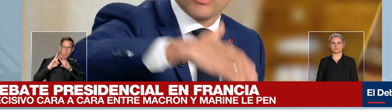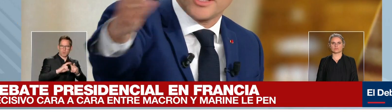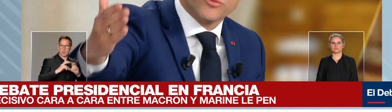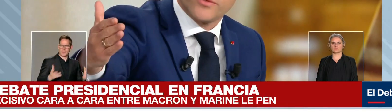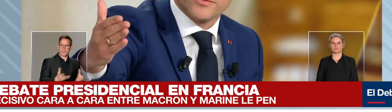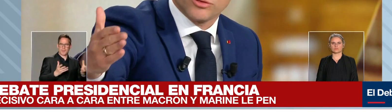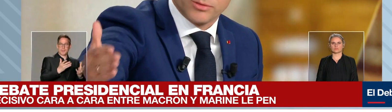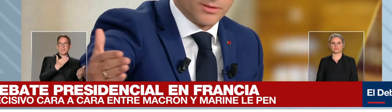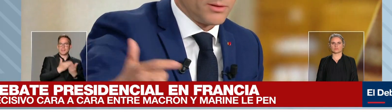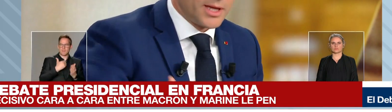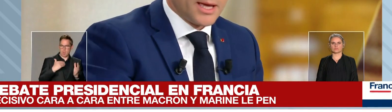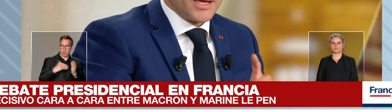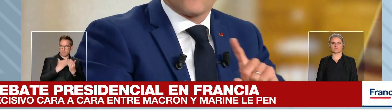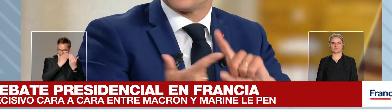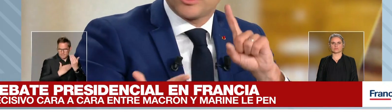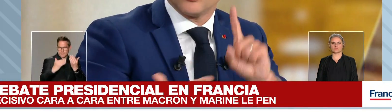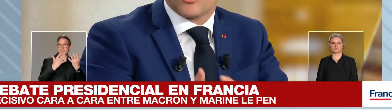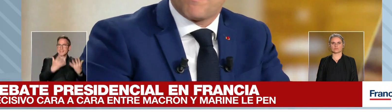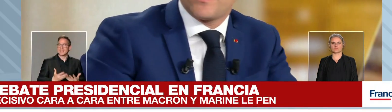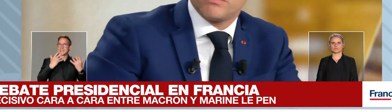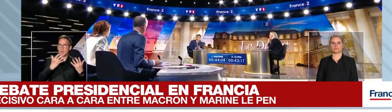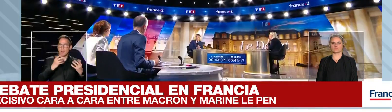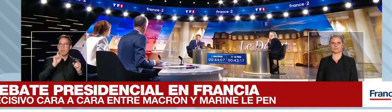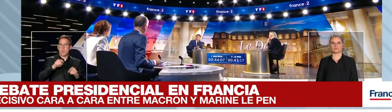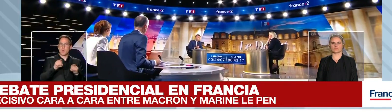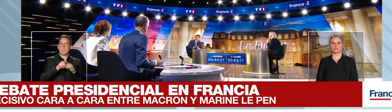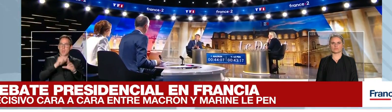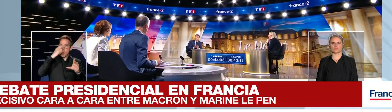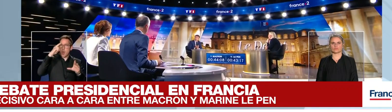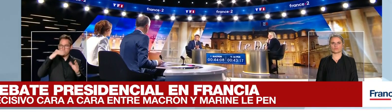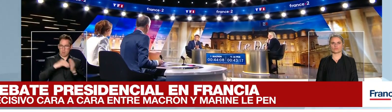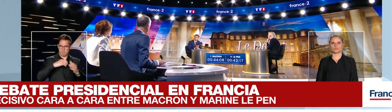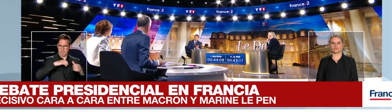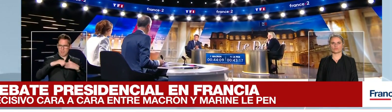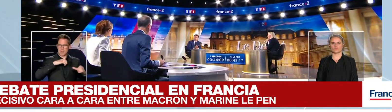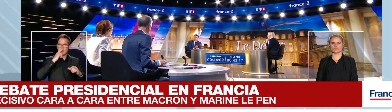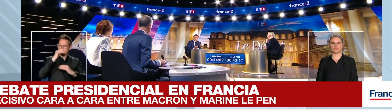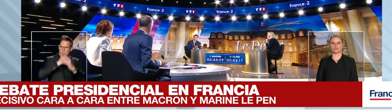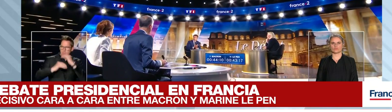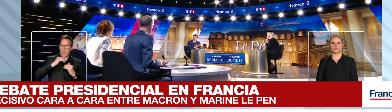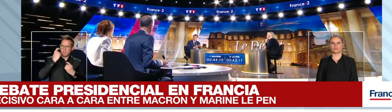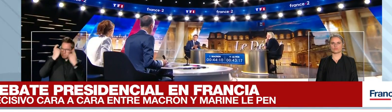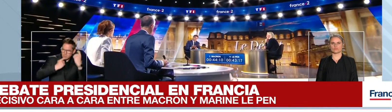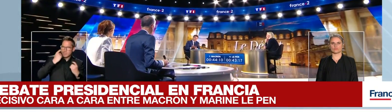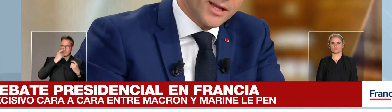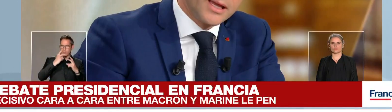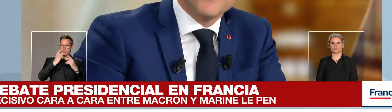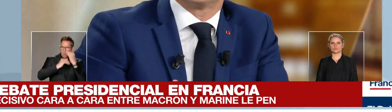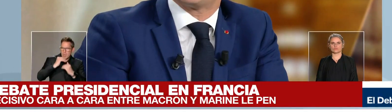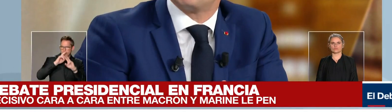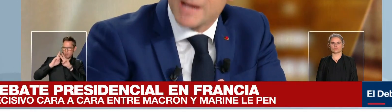en la investigación, donde como quiero hacerlo en 10 años, y en Europa tenemos que tener programas de